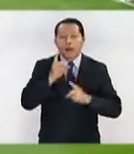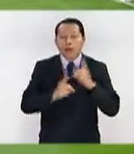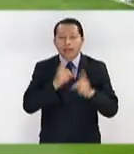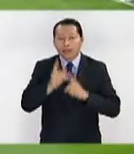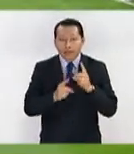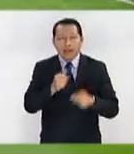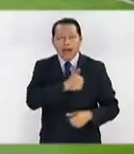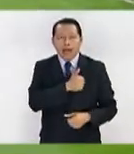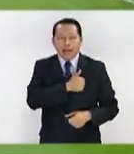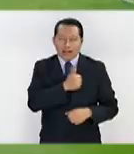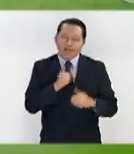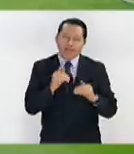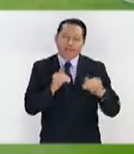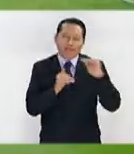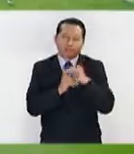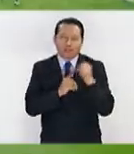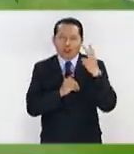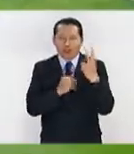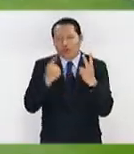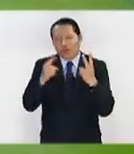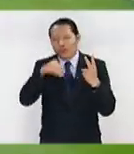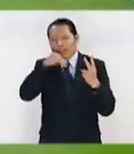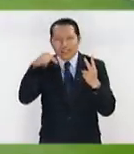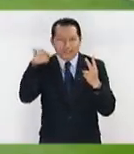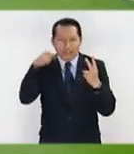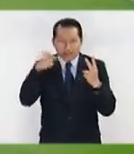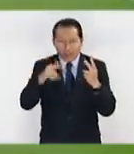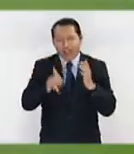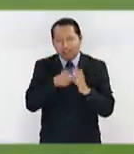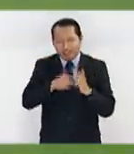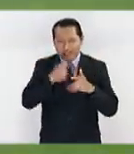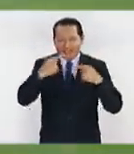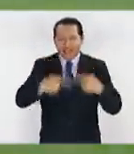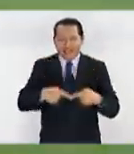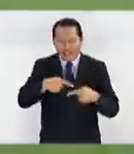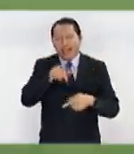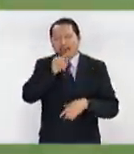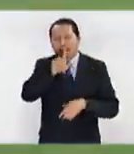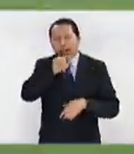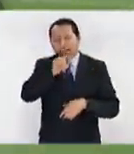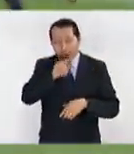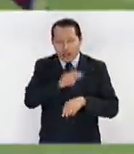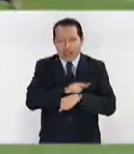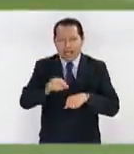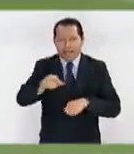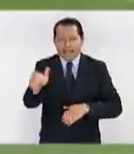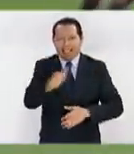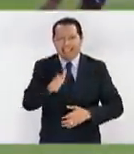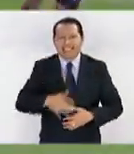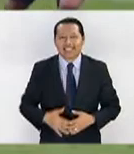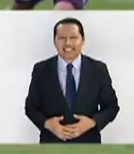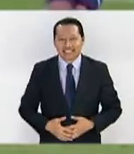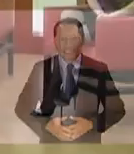deportes, Atlas se impuso a Chivas 2-1 en una edición más del Clásico Tapatío en la Liga MX.